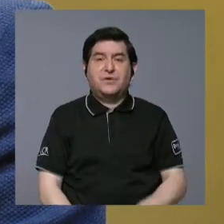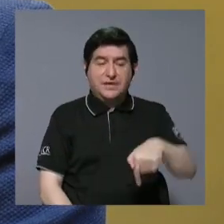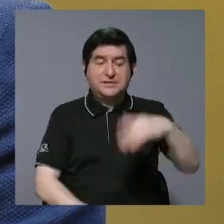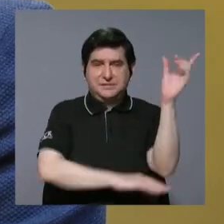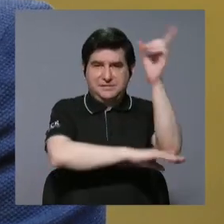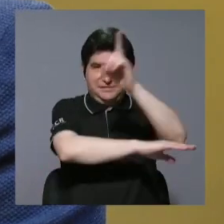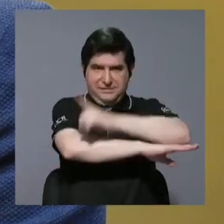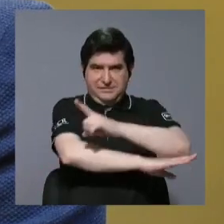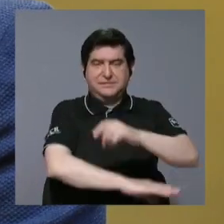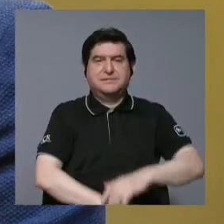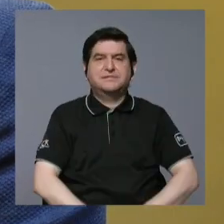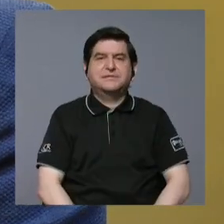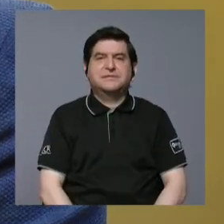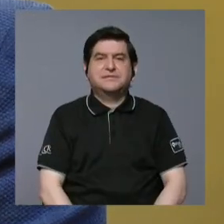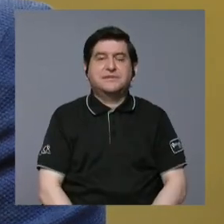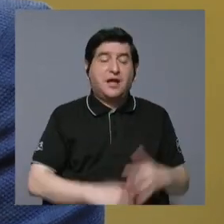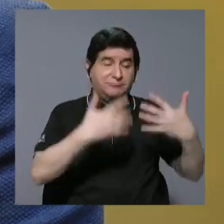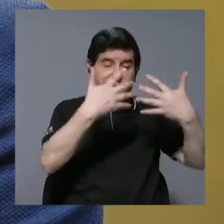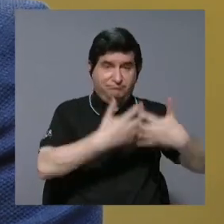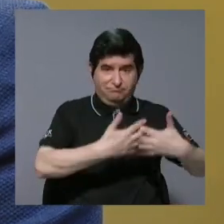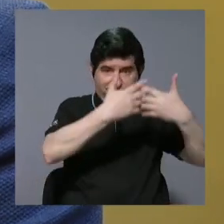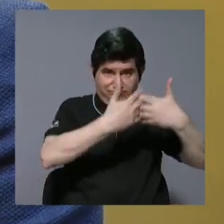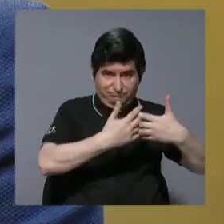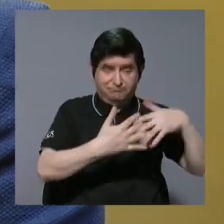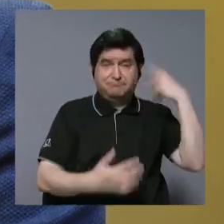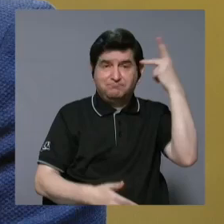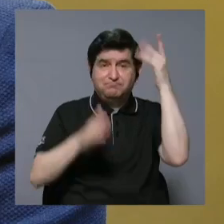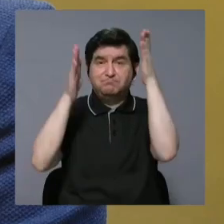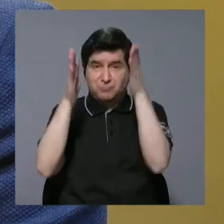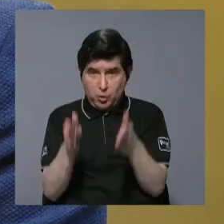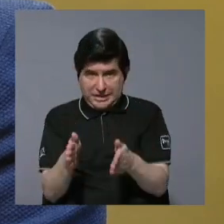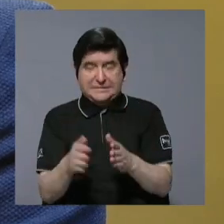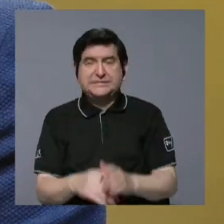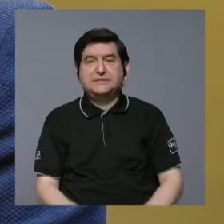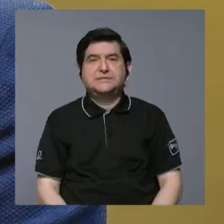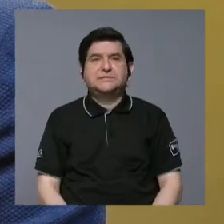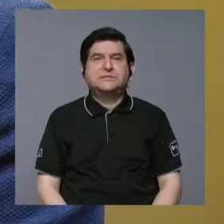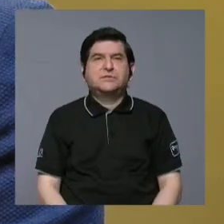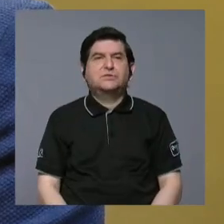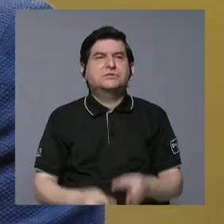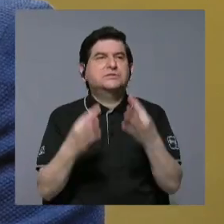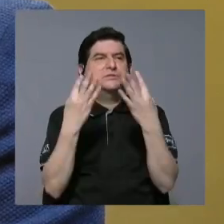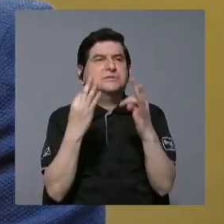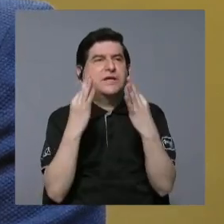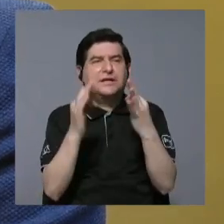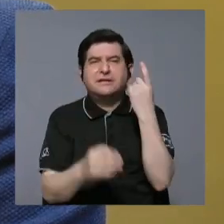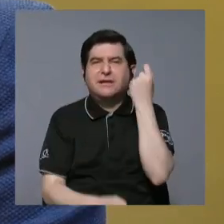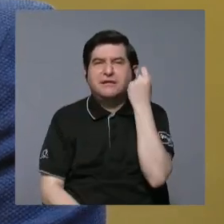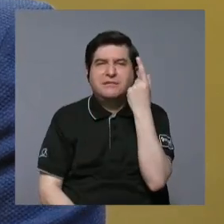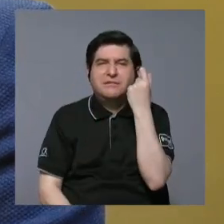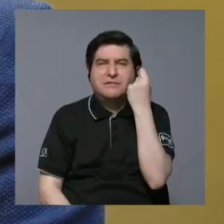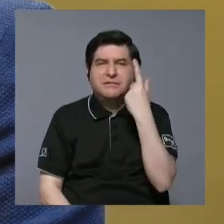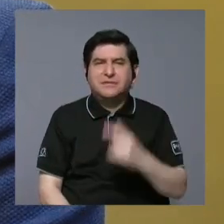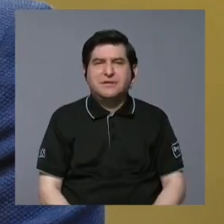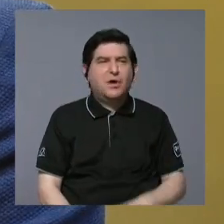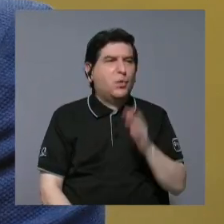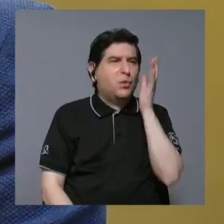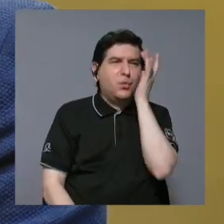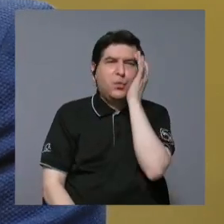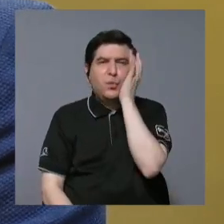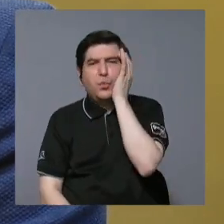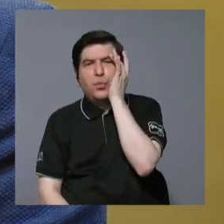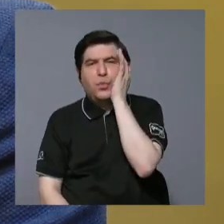día las empresas, los políticos buscan entender cuáles son las